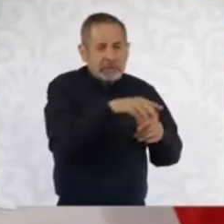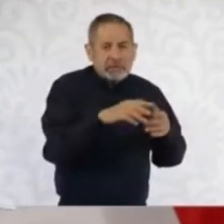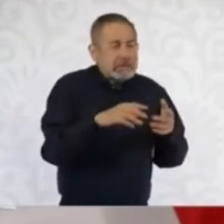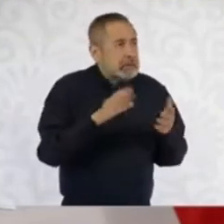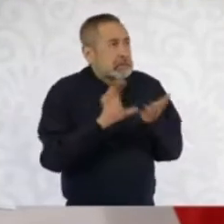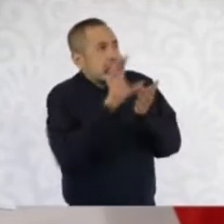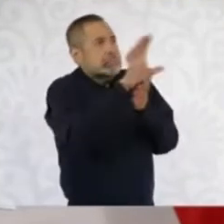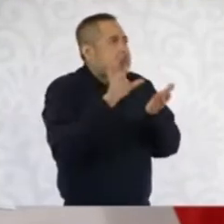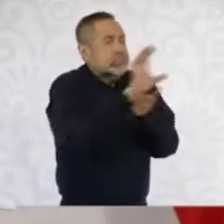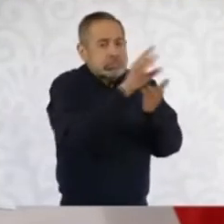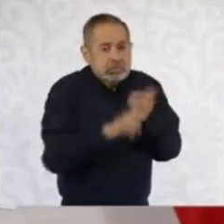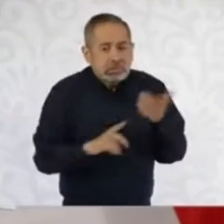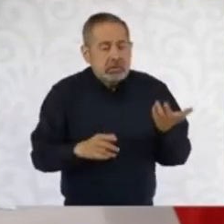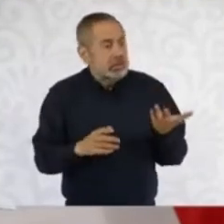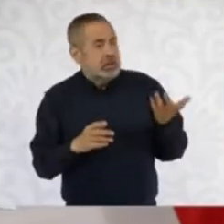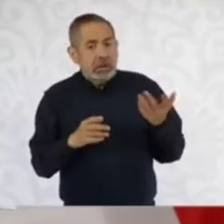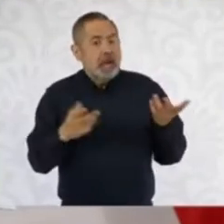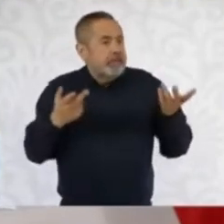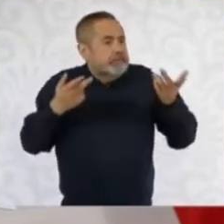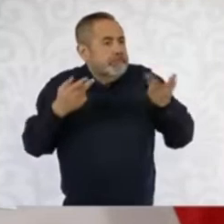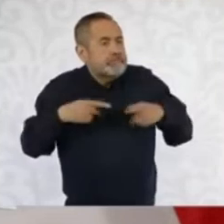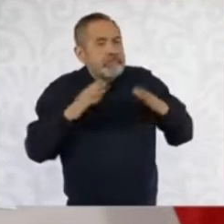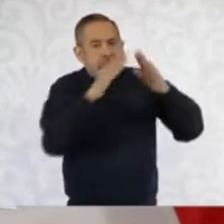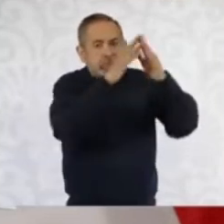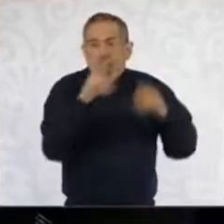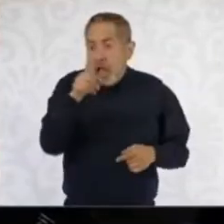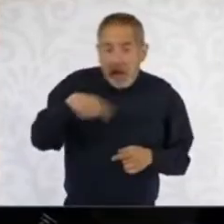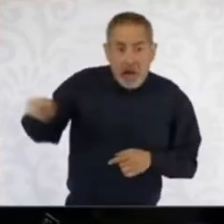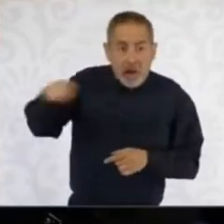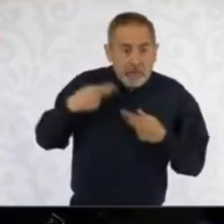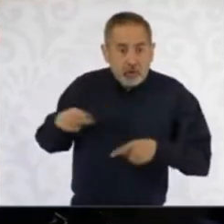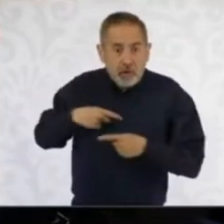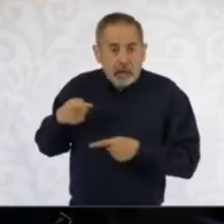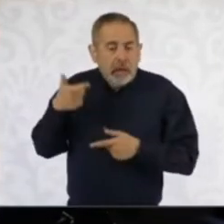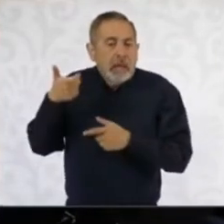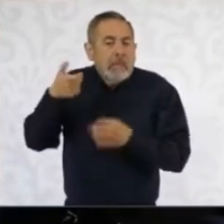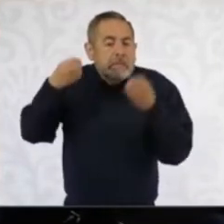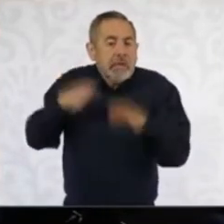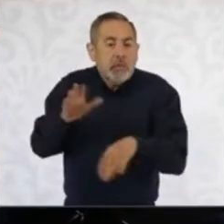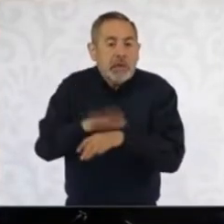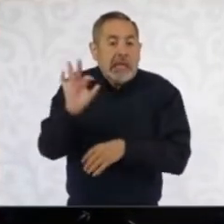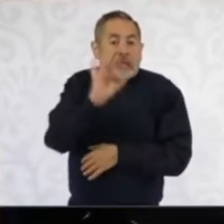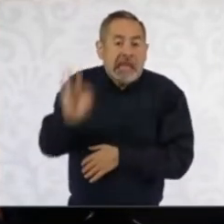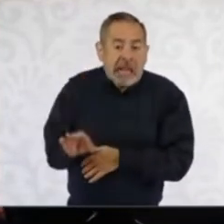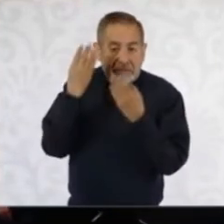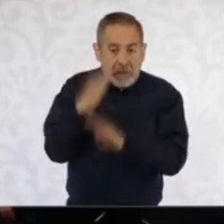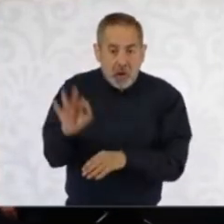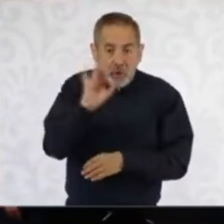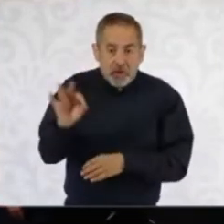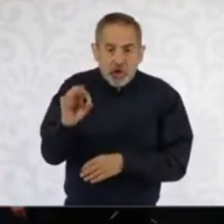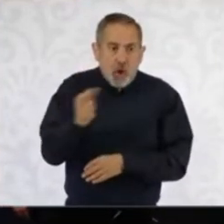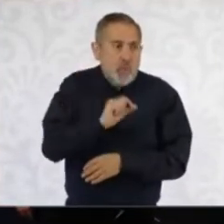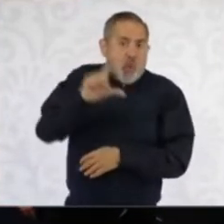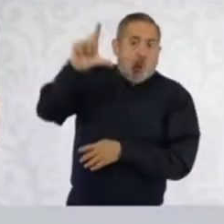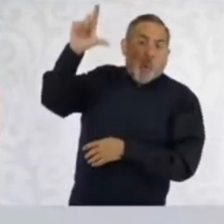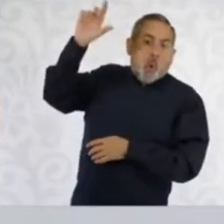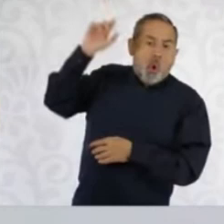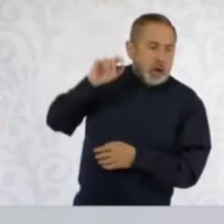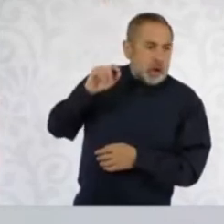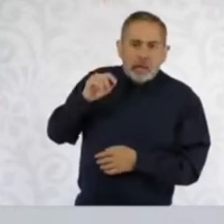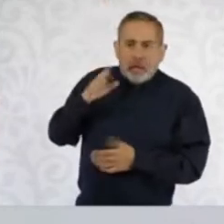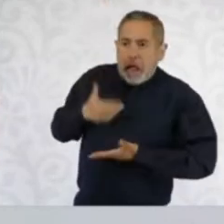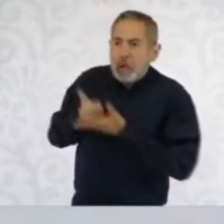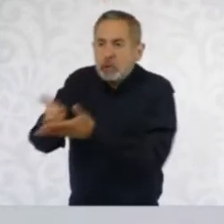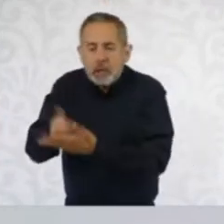negocios, que perdieron automóviles porque la tasa de interés se fue al cielo y ya no podían pagar, nunca fueron rescatados, nunca